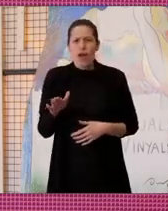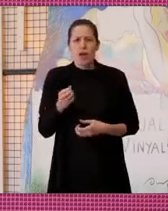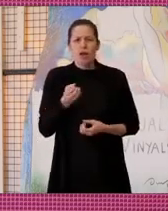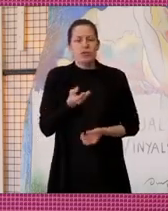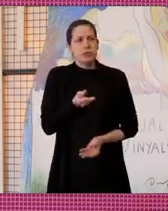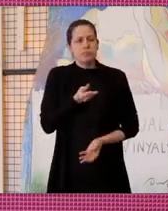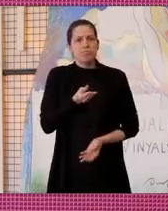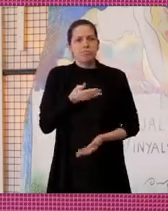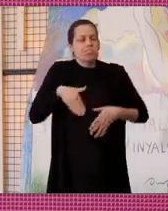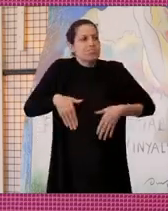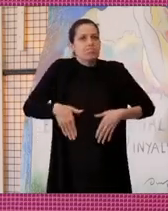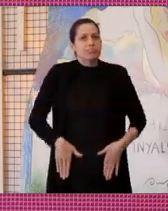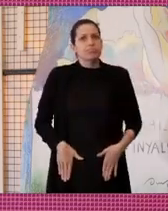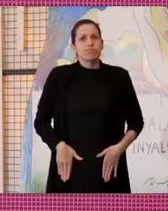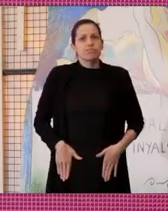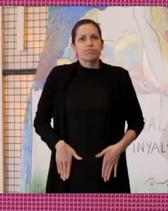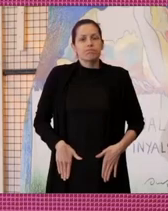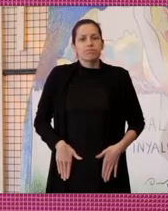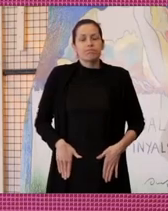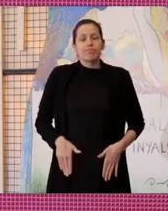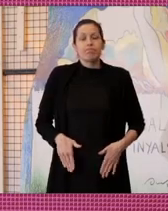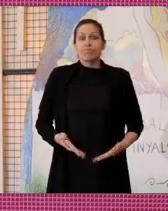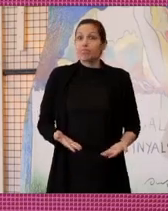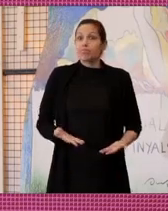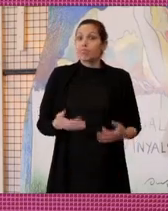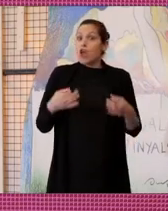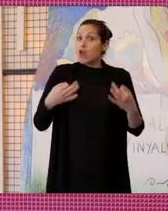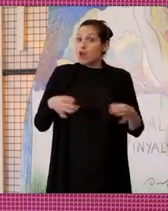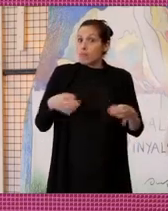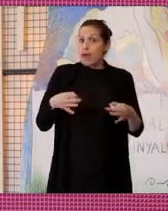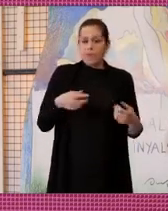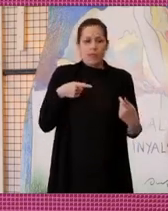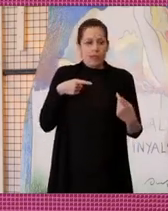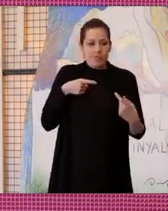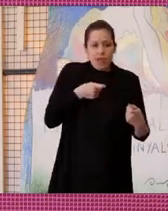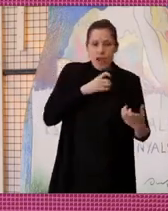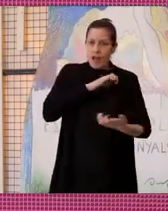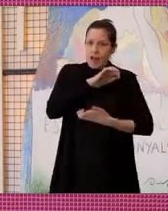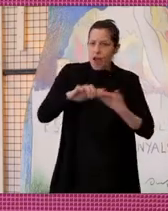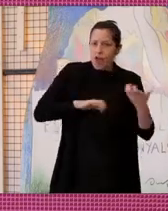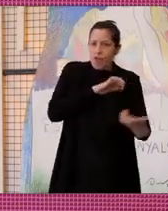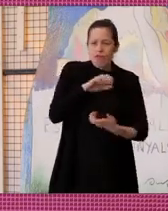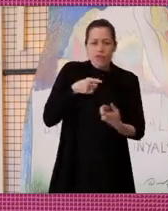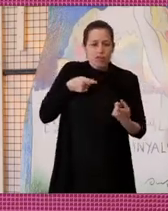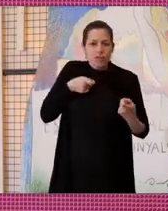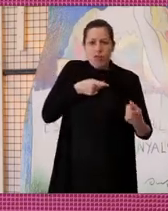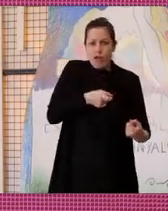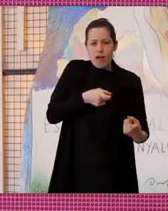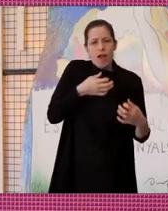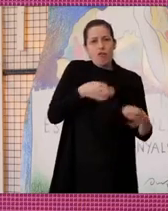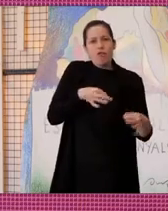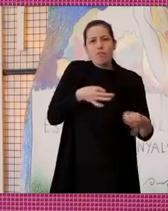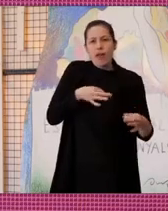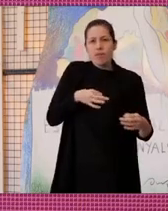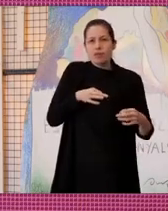que en los conflictos bélicos los enemigos ataquen y violen a las mujeres